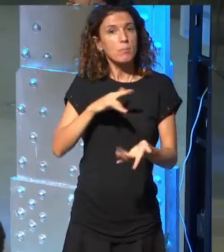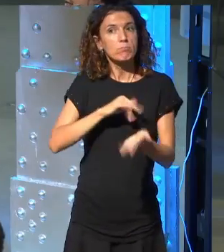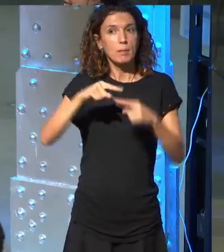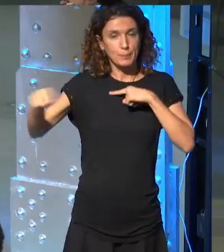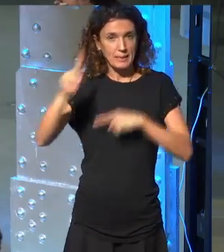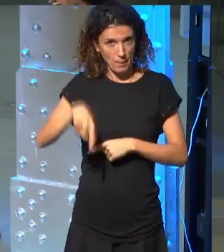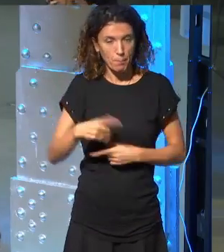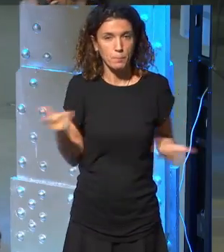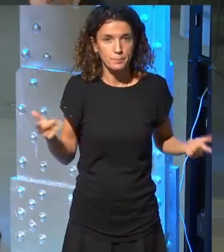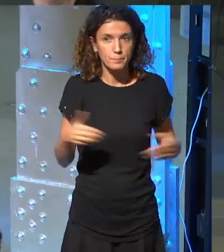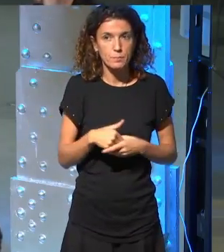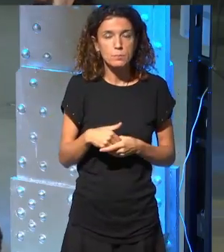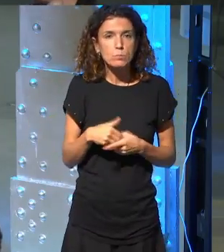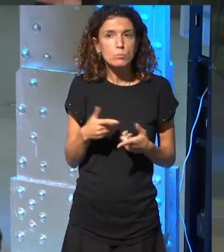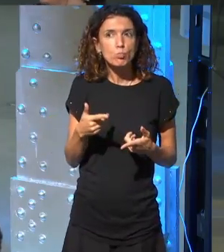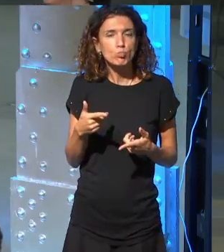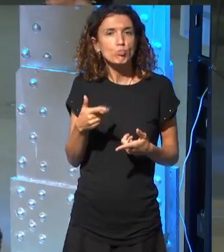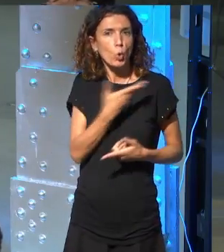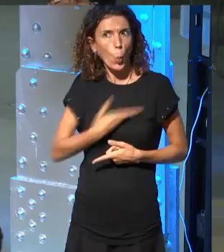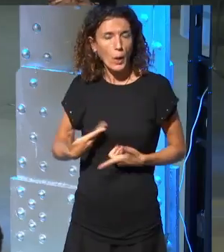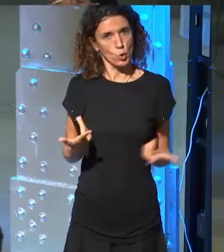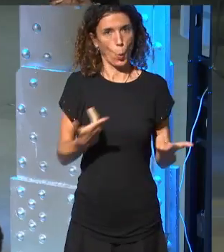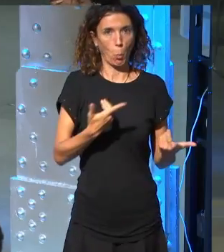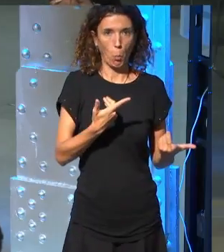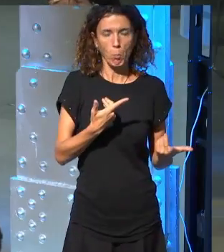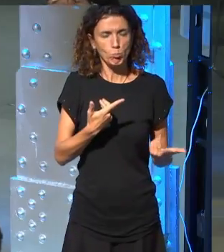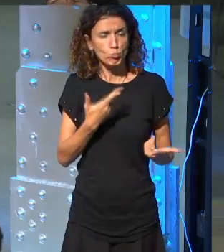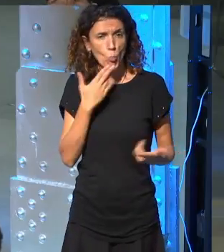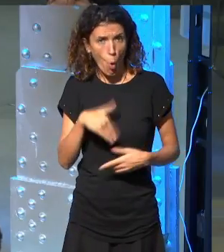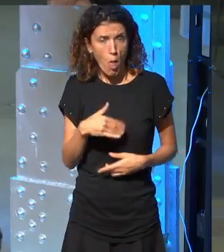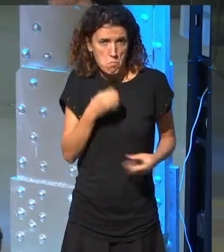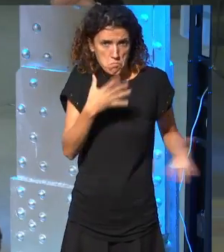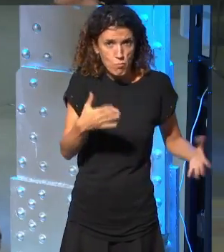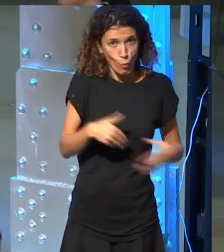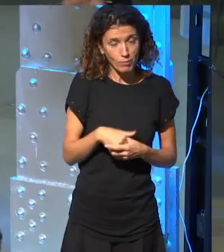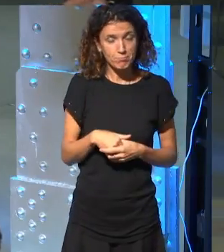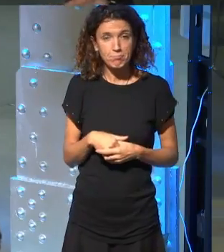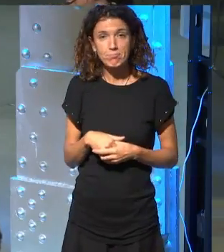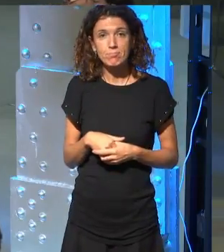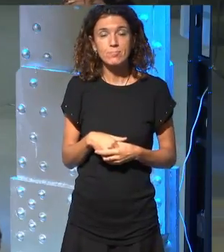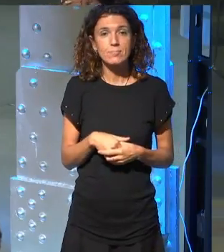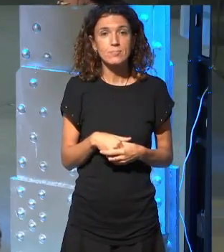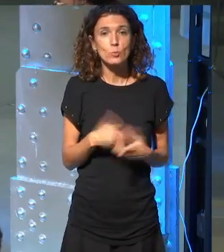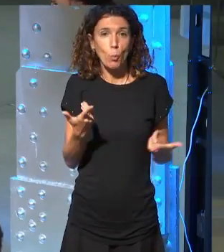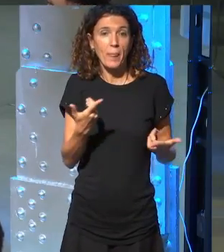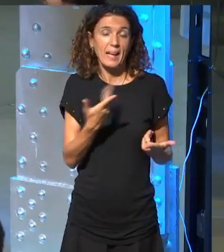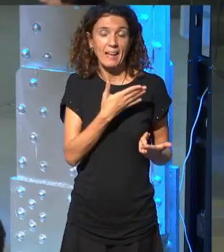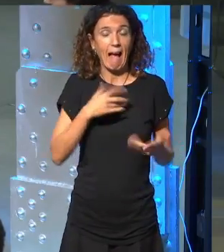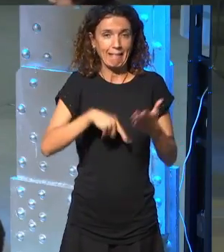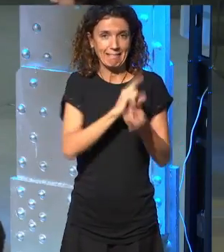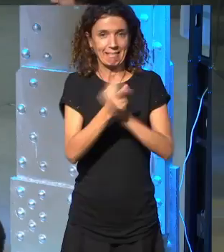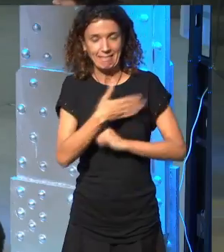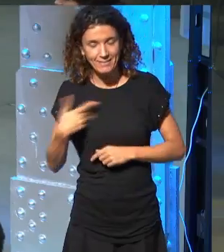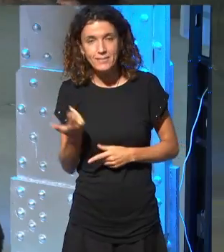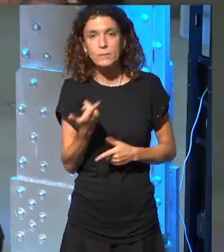¿qué haces? No, al contrario, era como muy, muy, muy guay, como... Bueno, aparte, y tú bájame el alquiler. No, pero estuvo muy bien